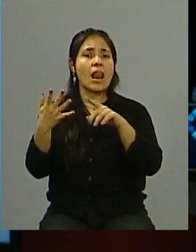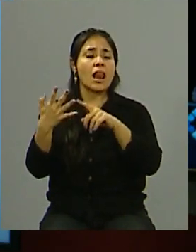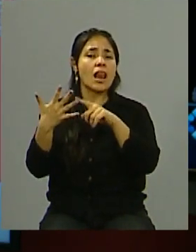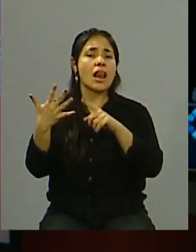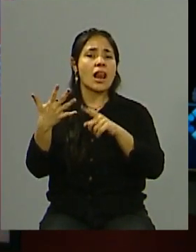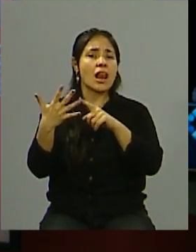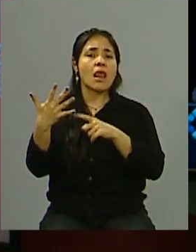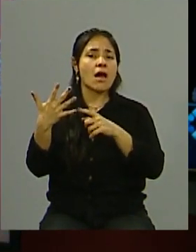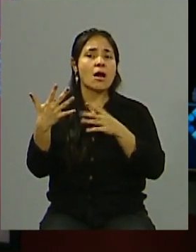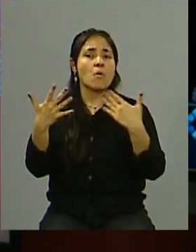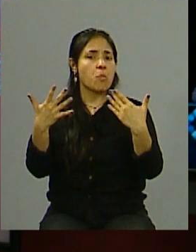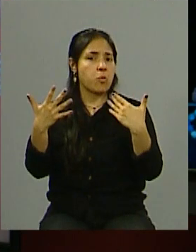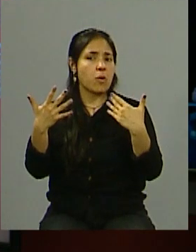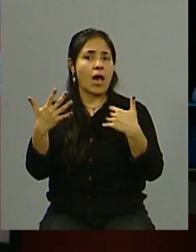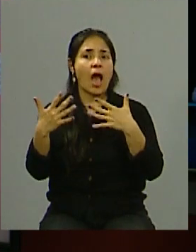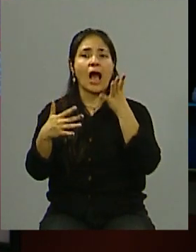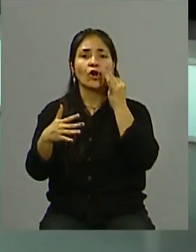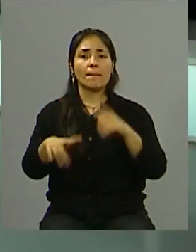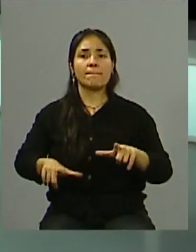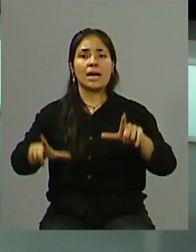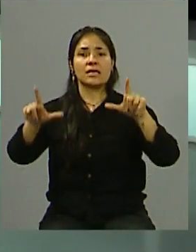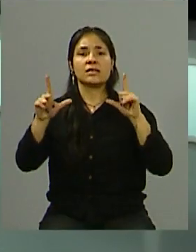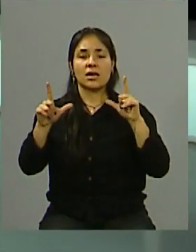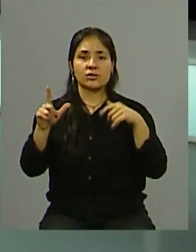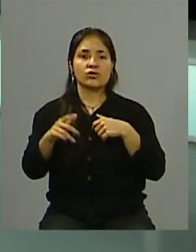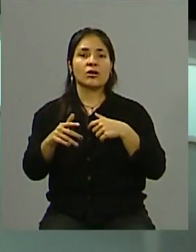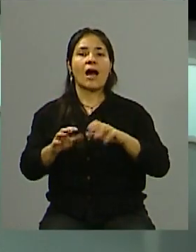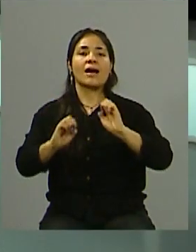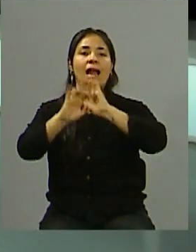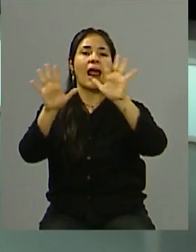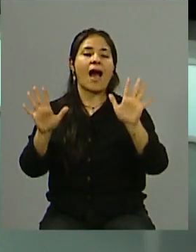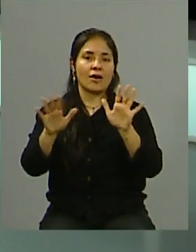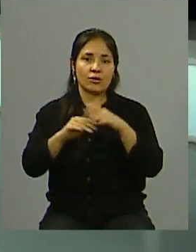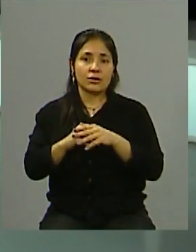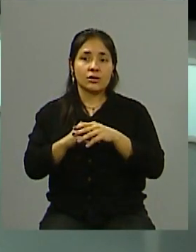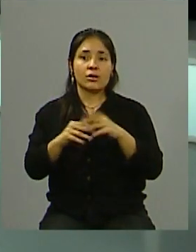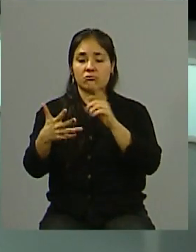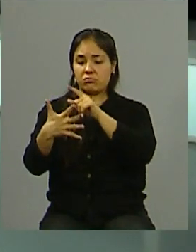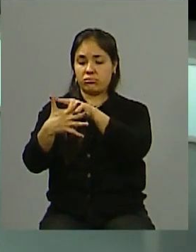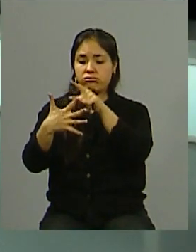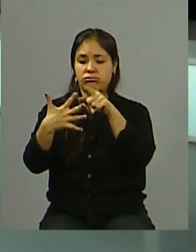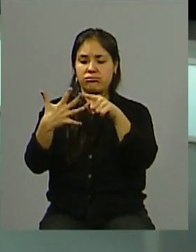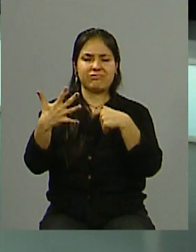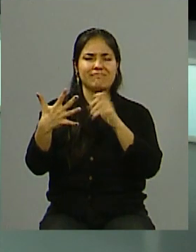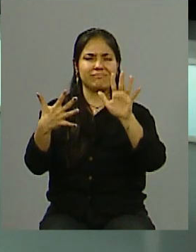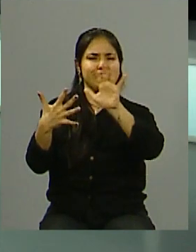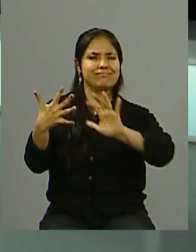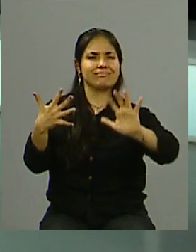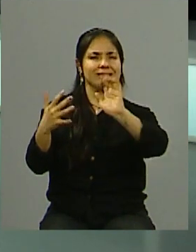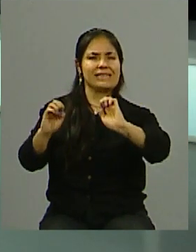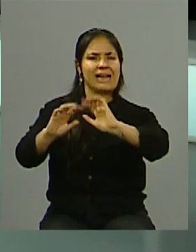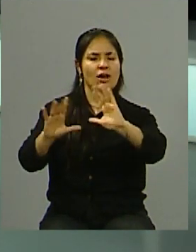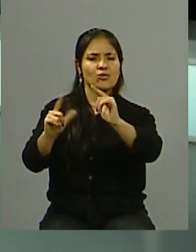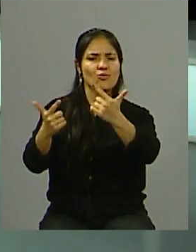como una presentación más acabada que por lo menos en los otros tres no se terminó de definir